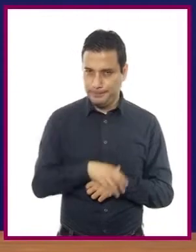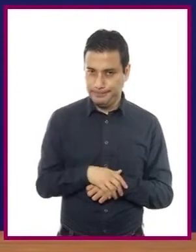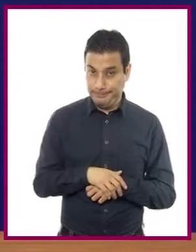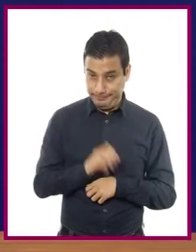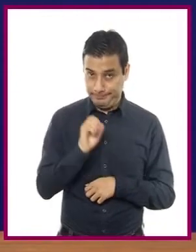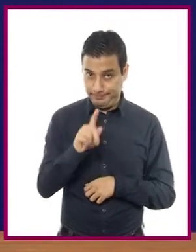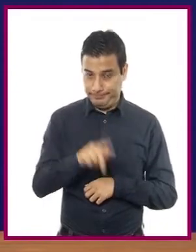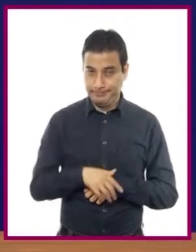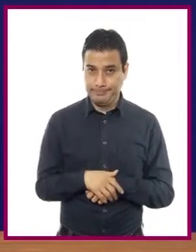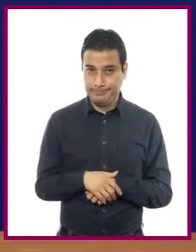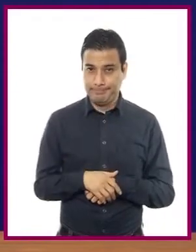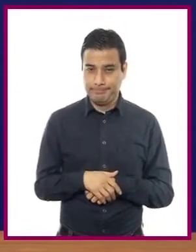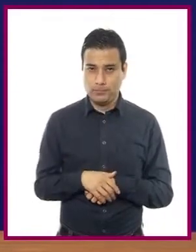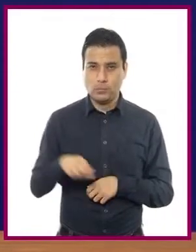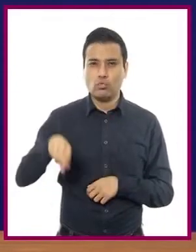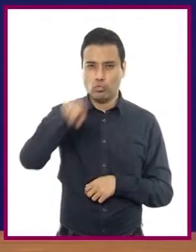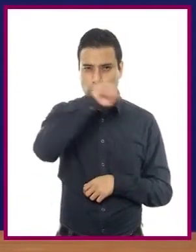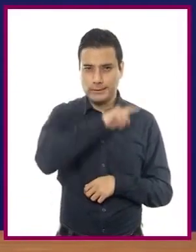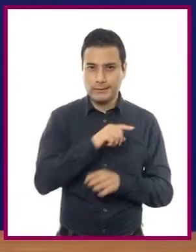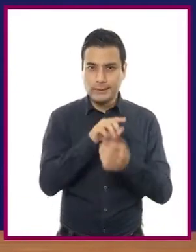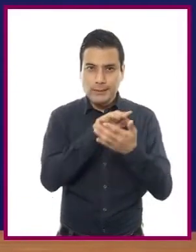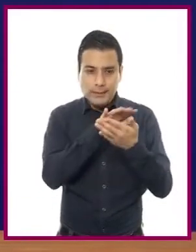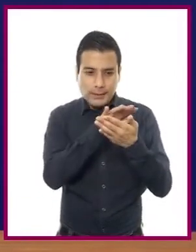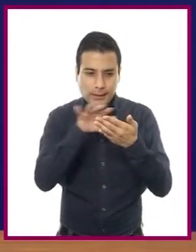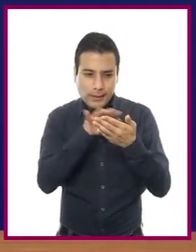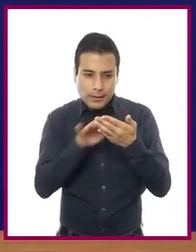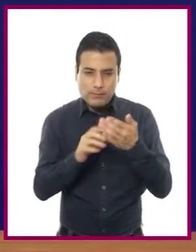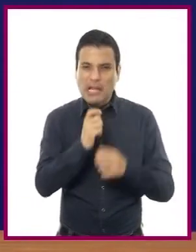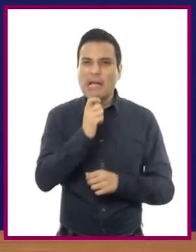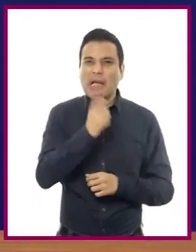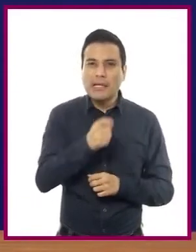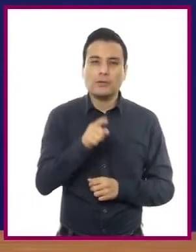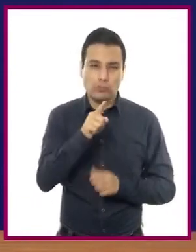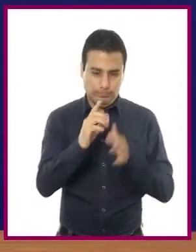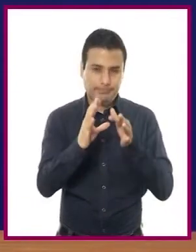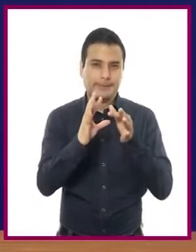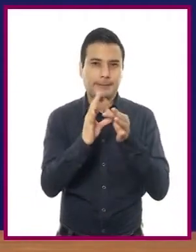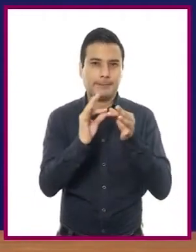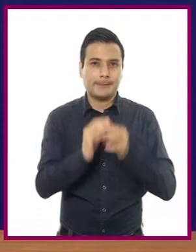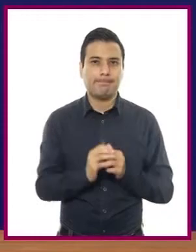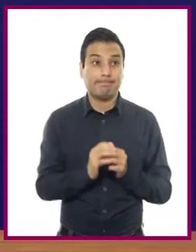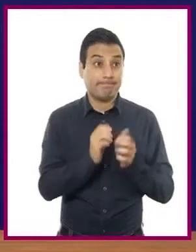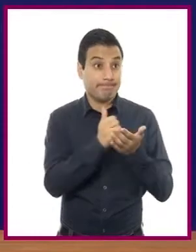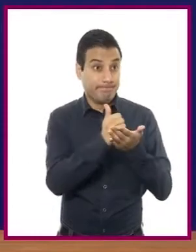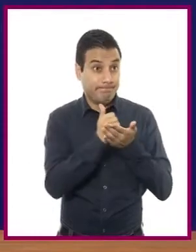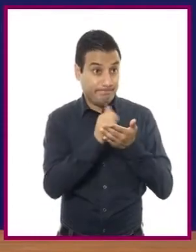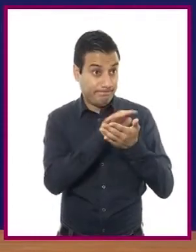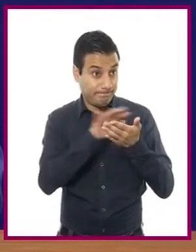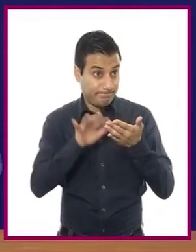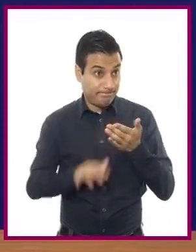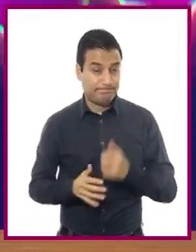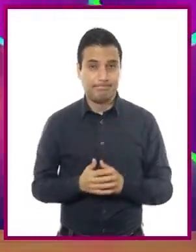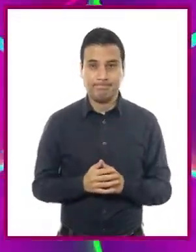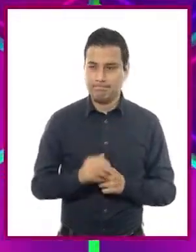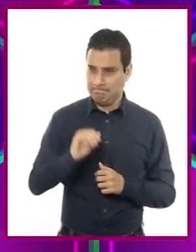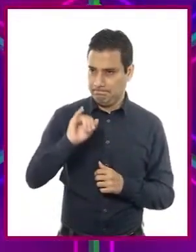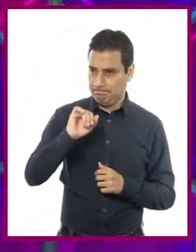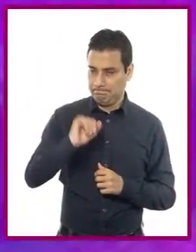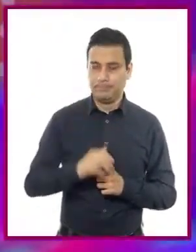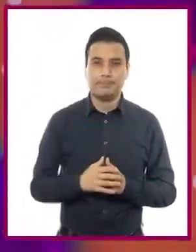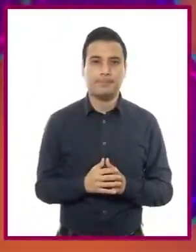sesión. Interpretarán el mensaje del autor. ¿Nos ayudas a leer, Enrique? Por